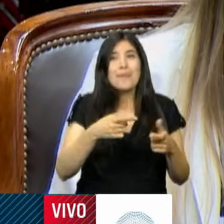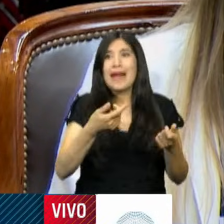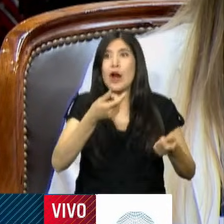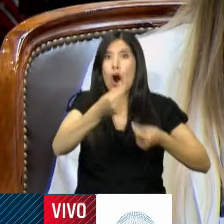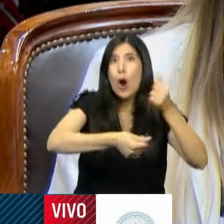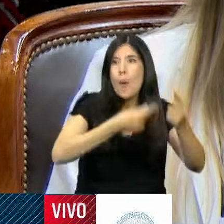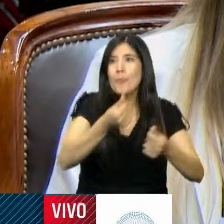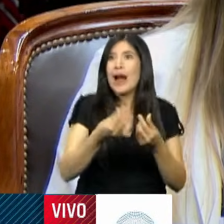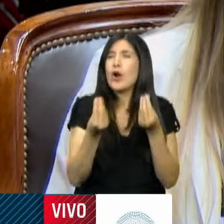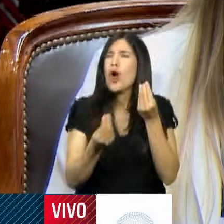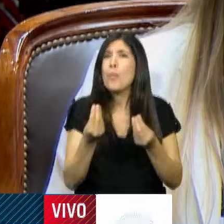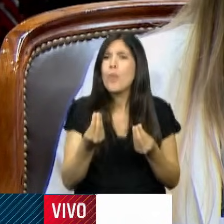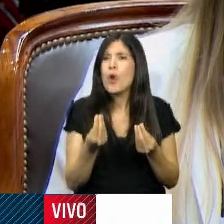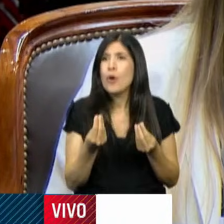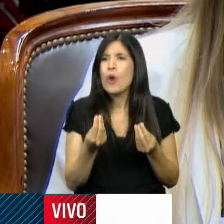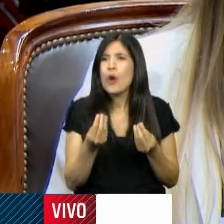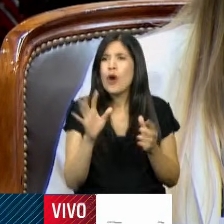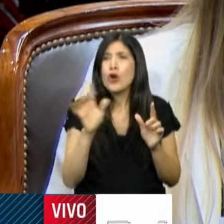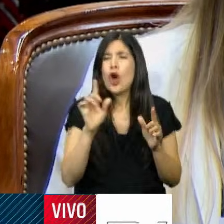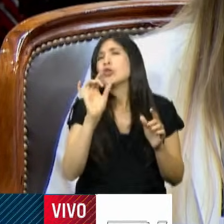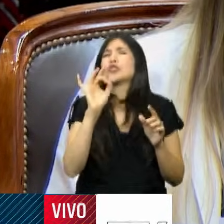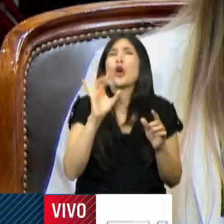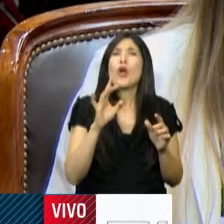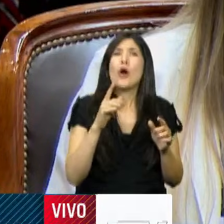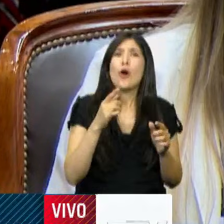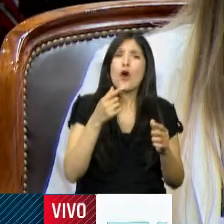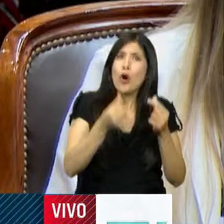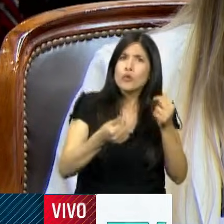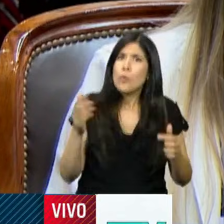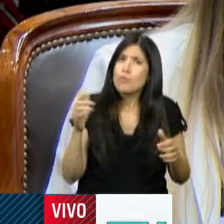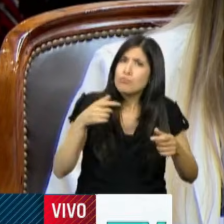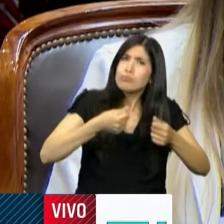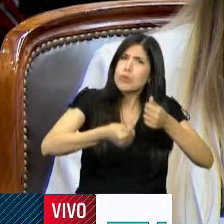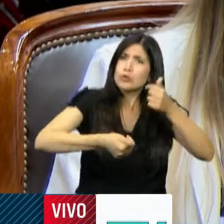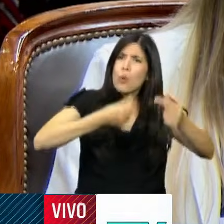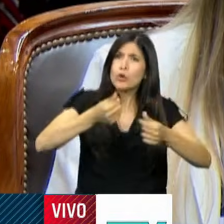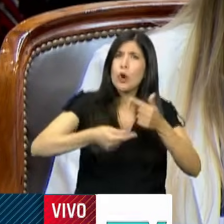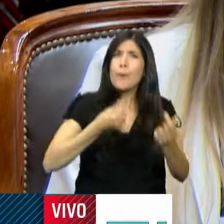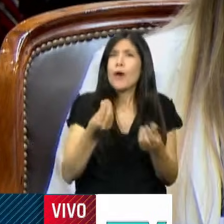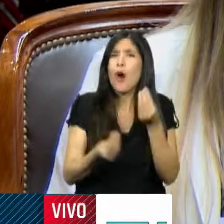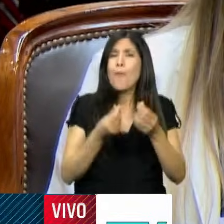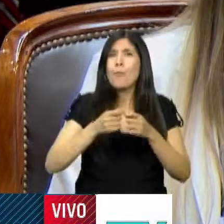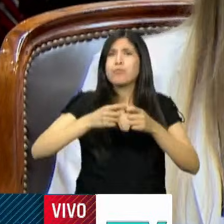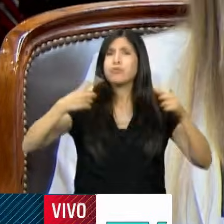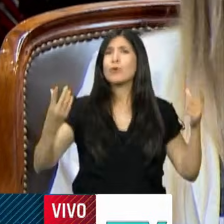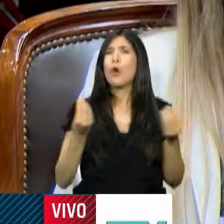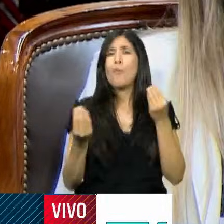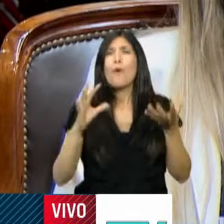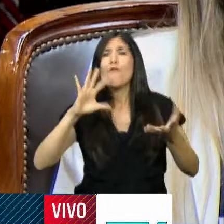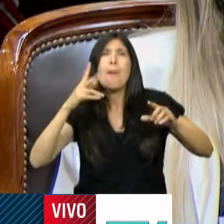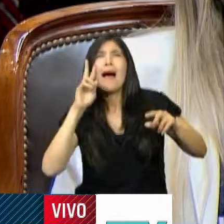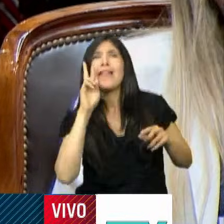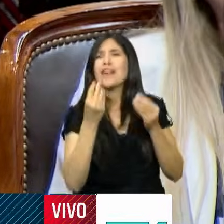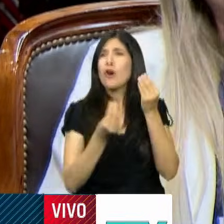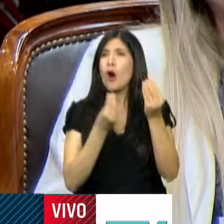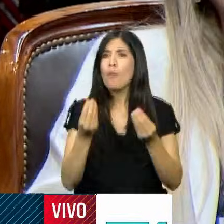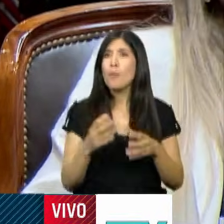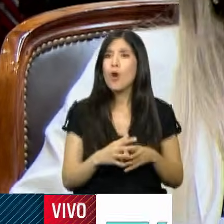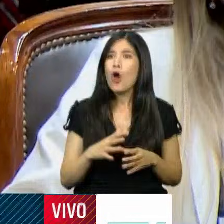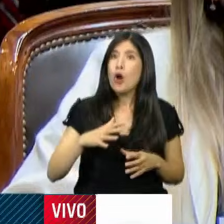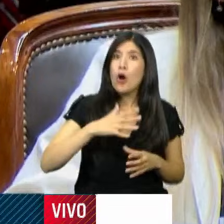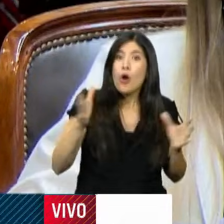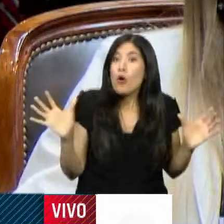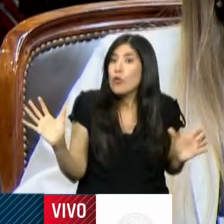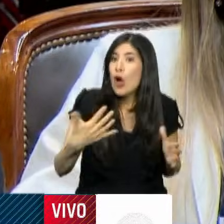consumo? No el consumo suntuario, sino el consumo popular. ¿A dónde van a mirar? Al conjunto